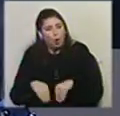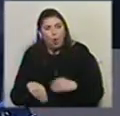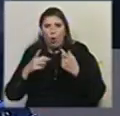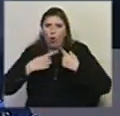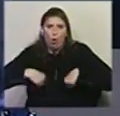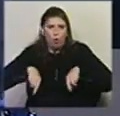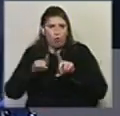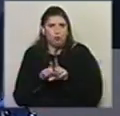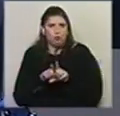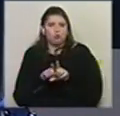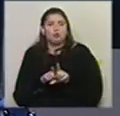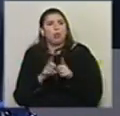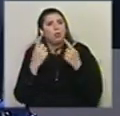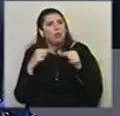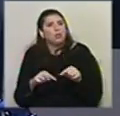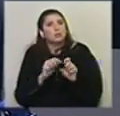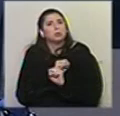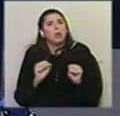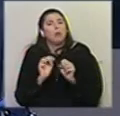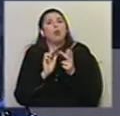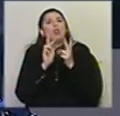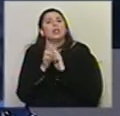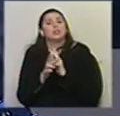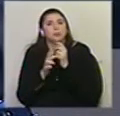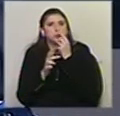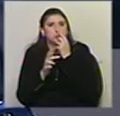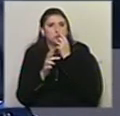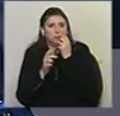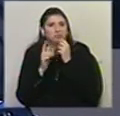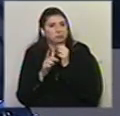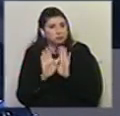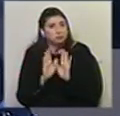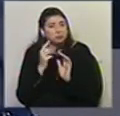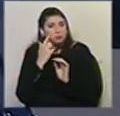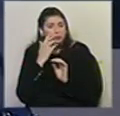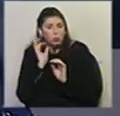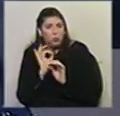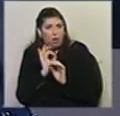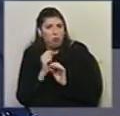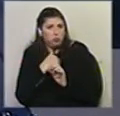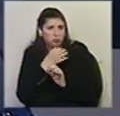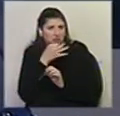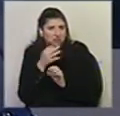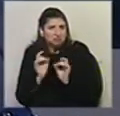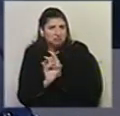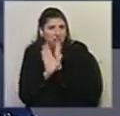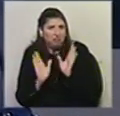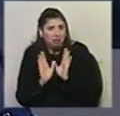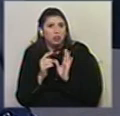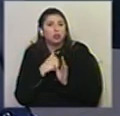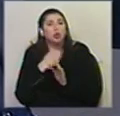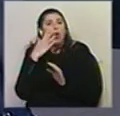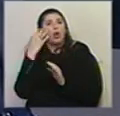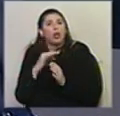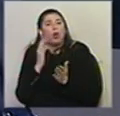donde efectivamente podamos decir en qué lugares. Porque, cuidado, yo lo voy a decir con total claridad, no tengo por qué. Yo creo que el derecho a un